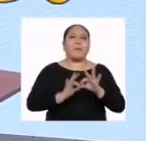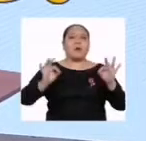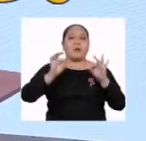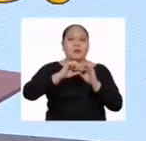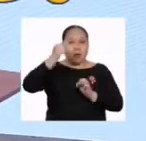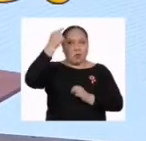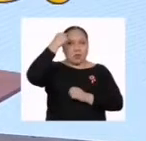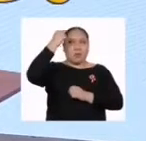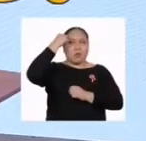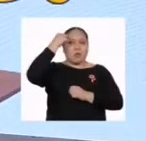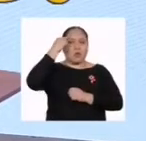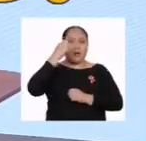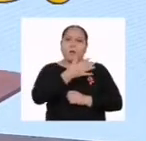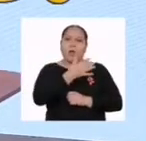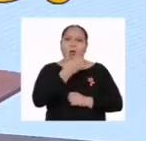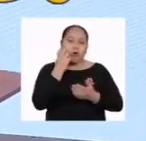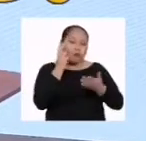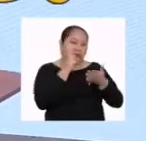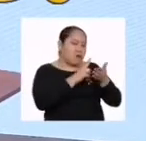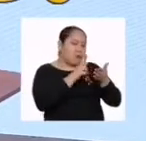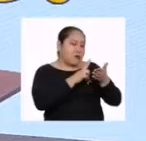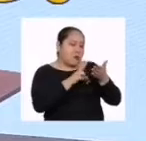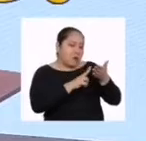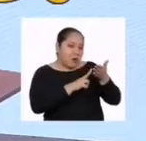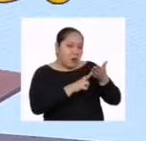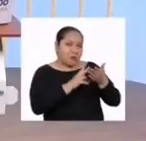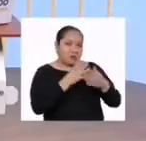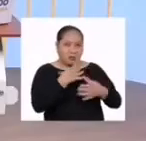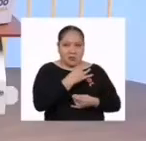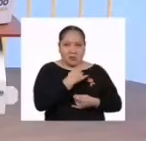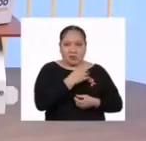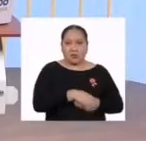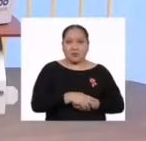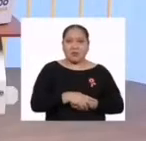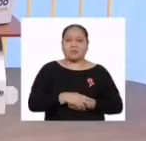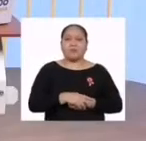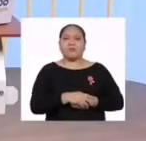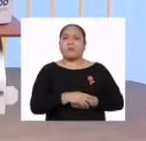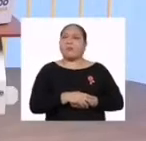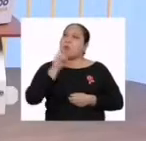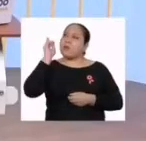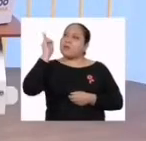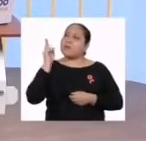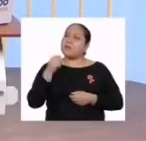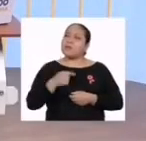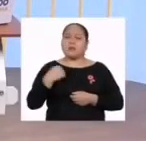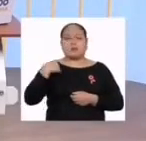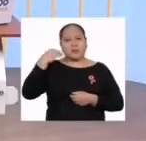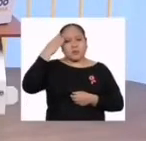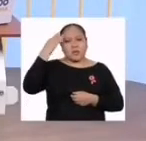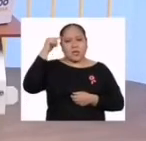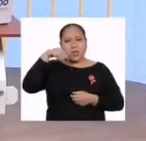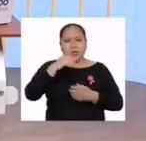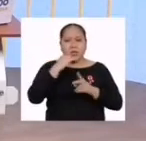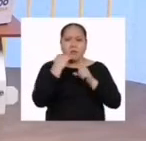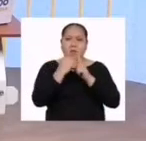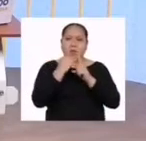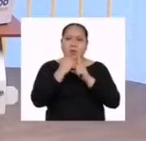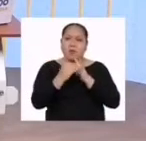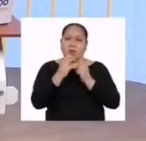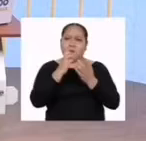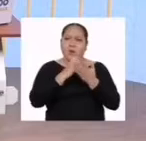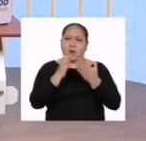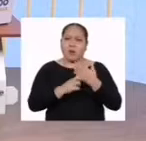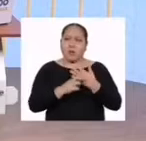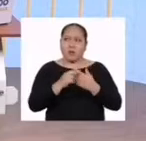que preferiría leer una obra literaria interesante, por ejemplo. Profesora, sé que estamos en pleno programa y si miro el celular